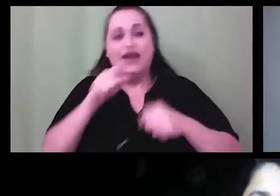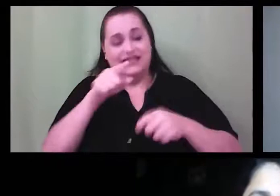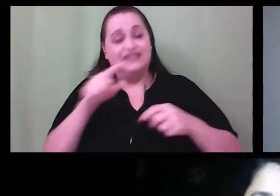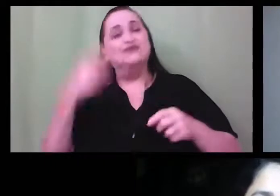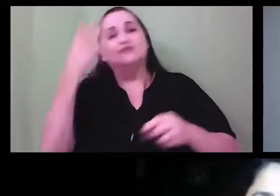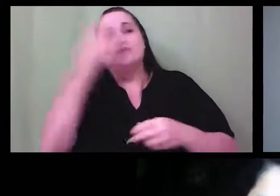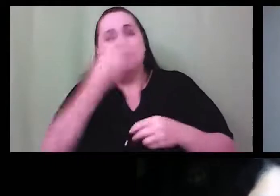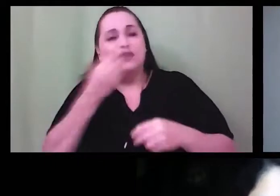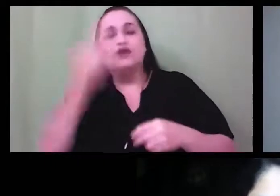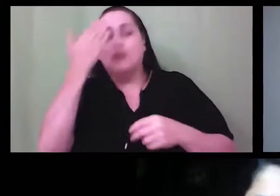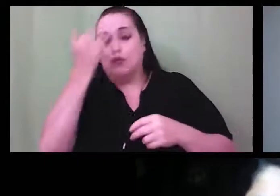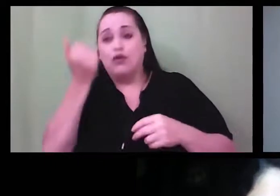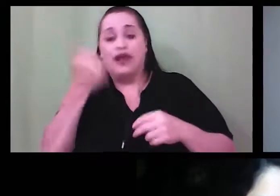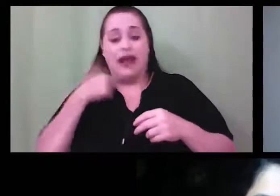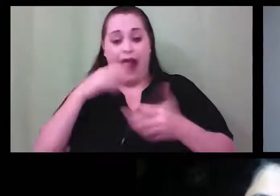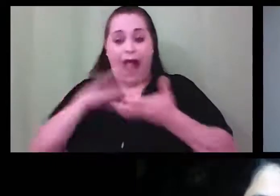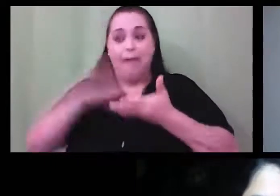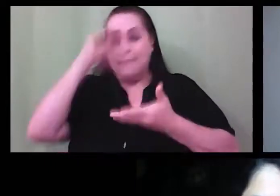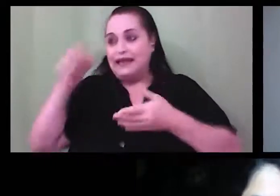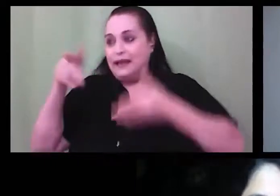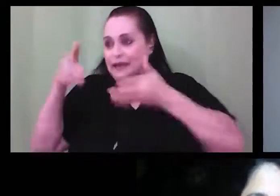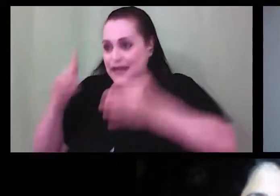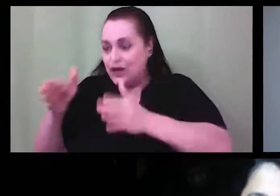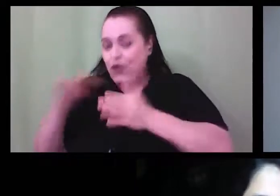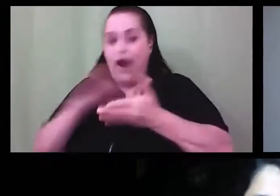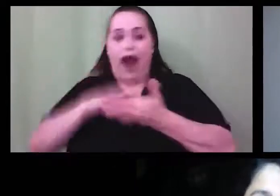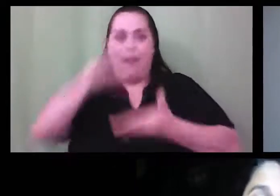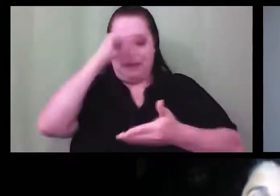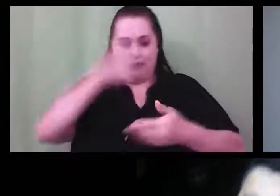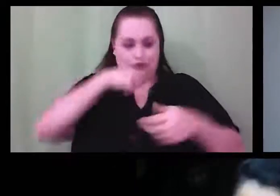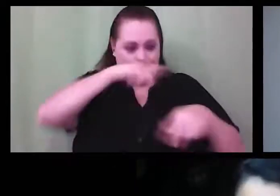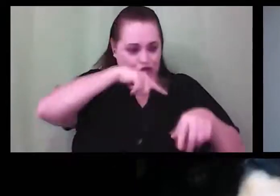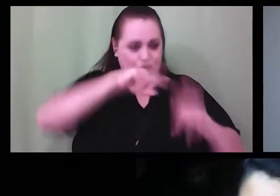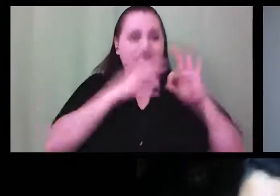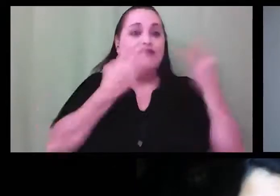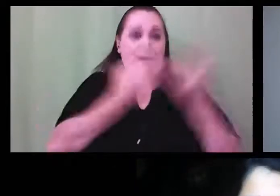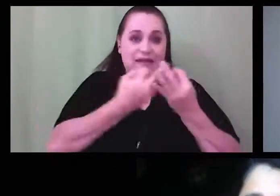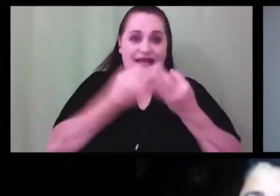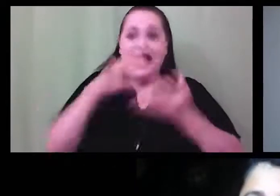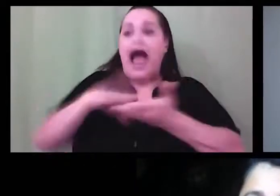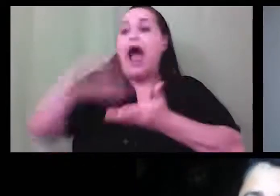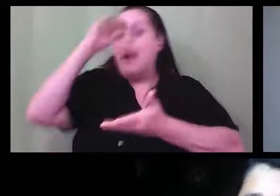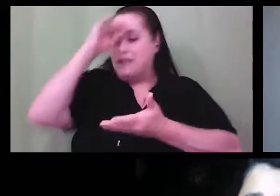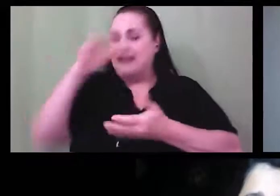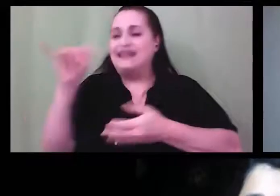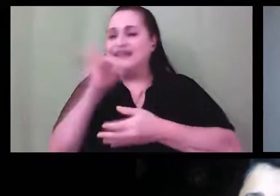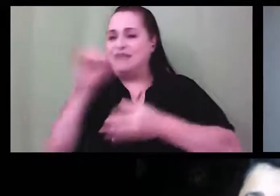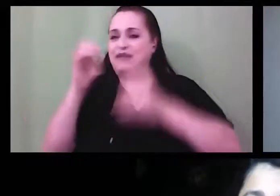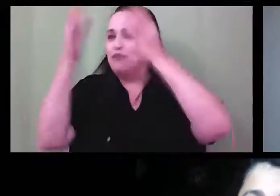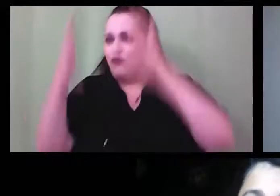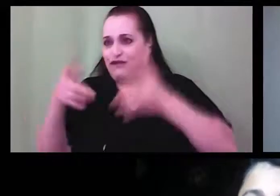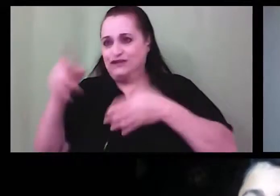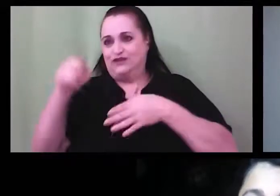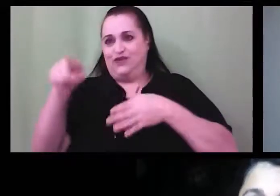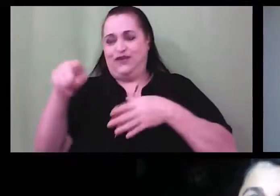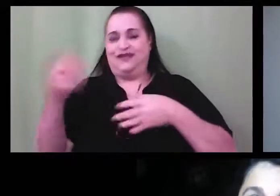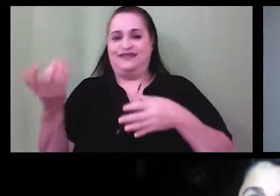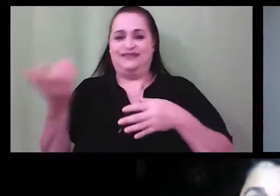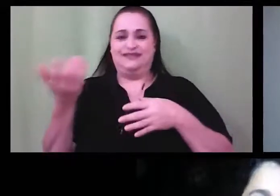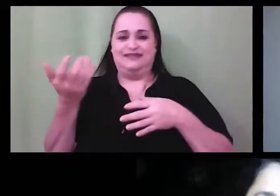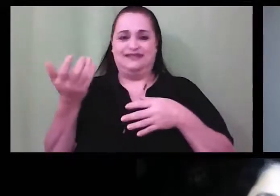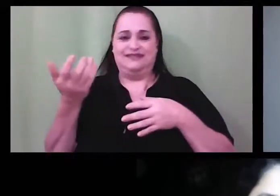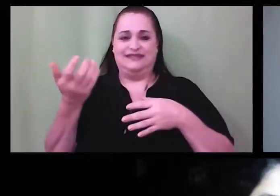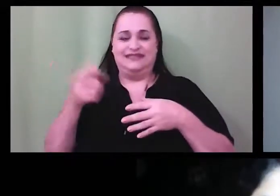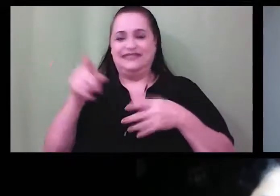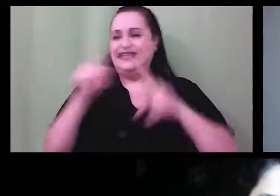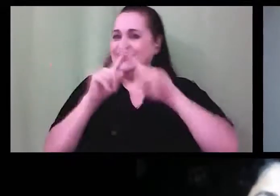no solo aprende mi hijo, no solo aprendemos nosotros como familia, sino que aprenden también los profesores, porque es